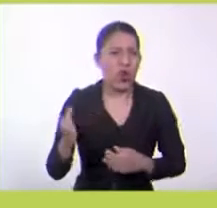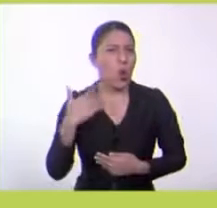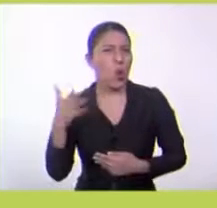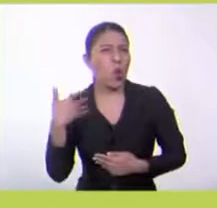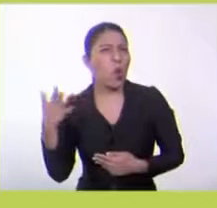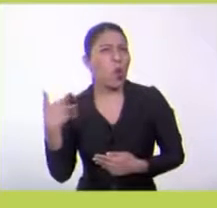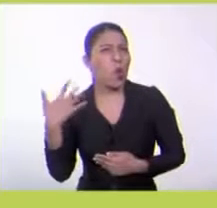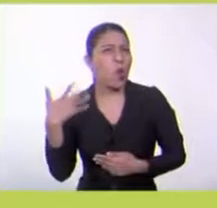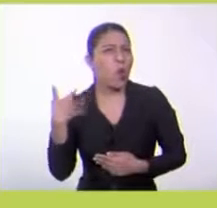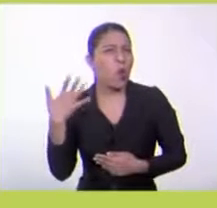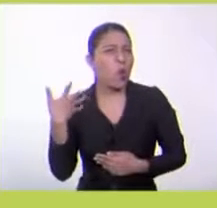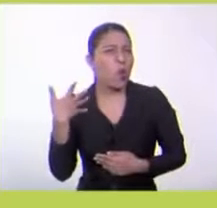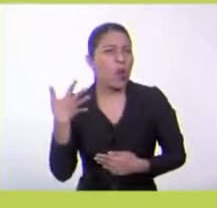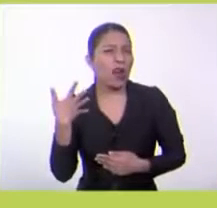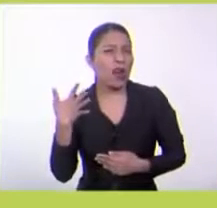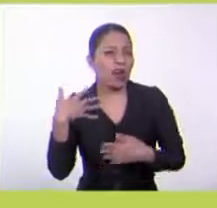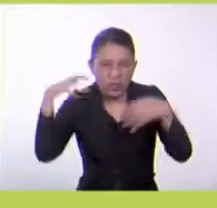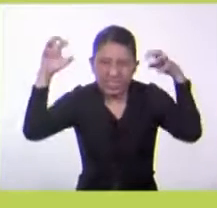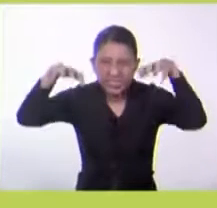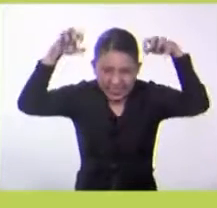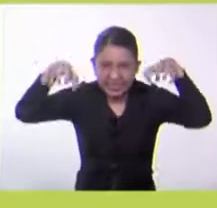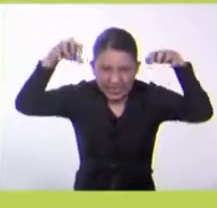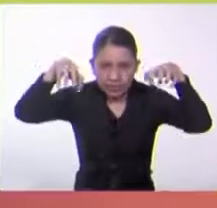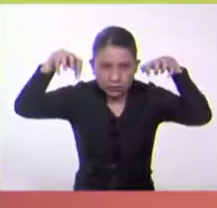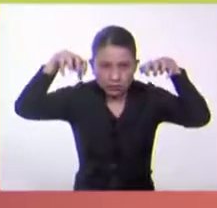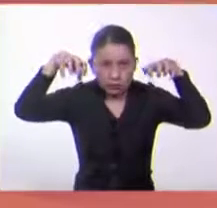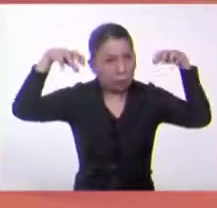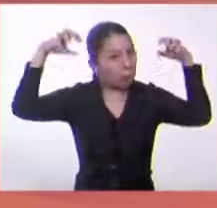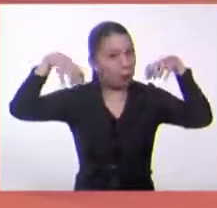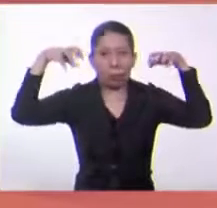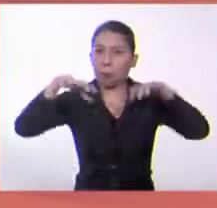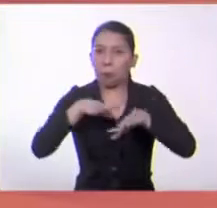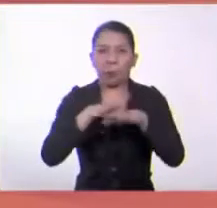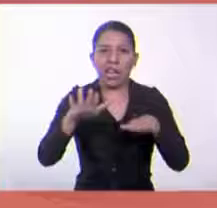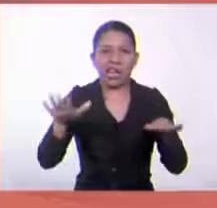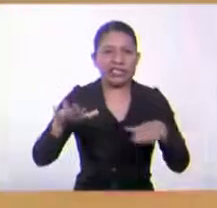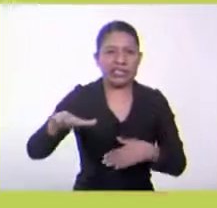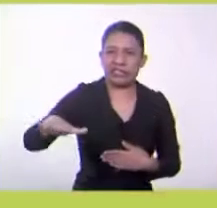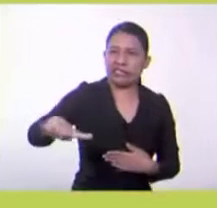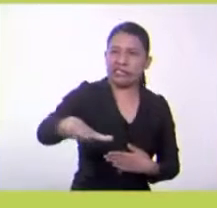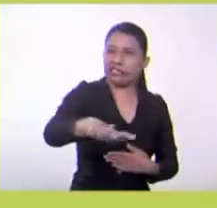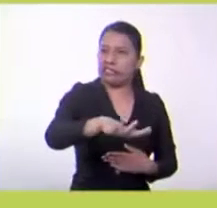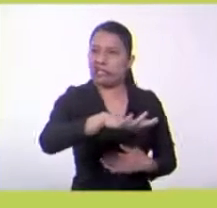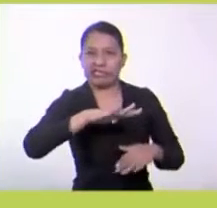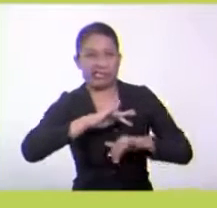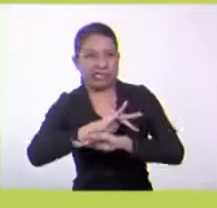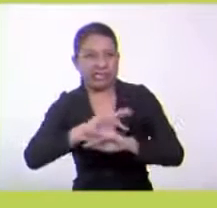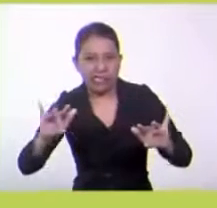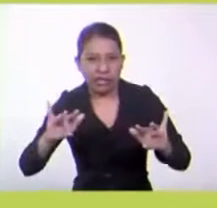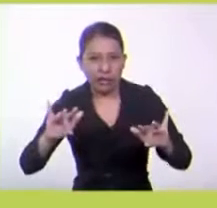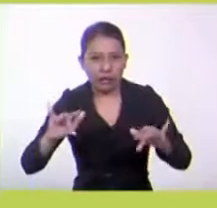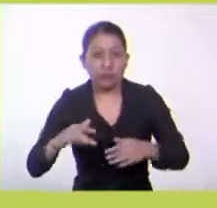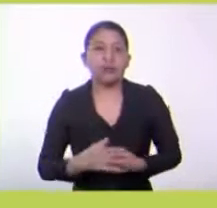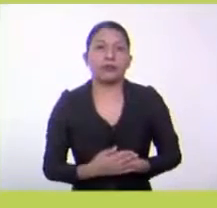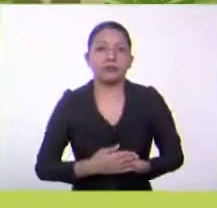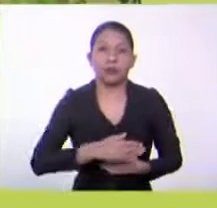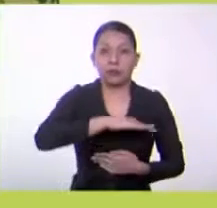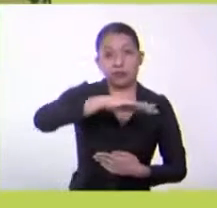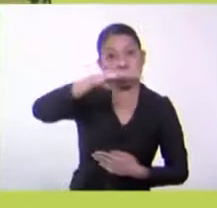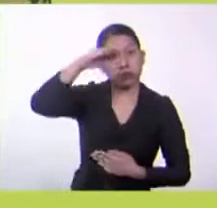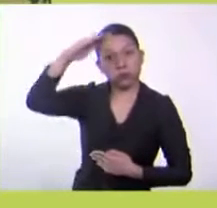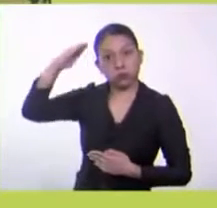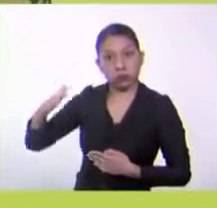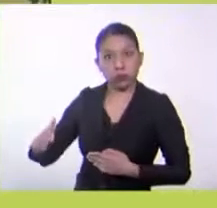calor, con mucha humedad, con poca humedad, a lugares altos o a